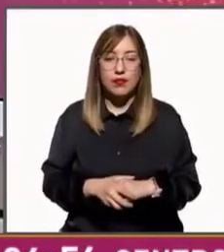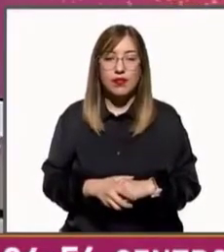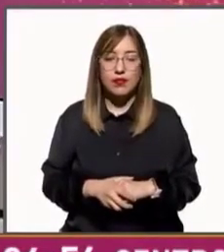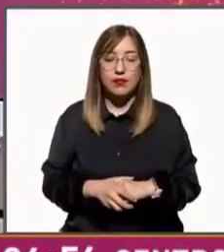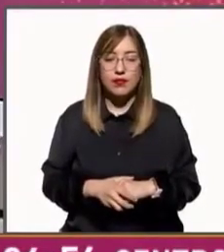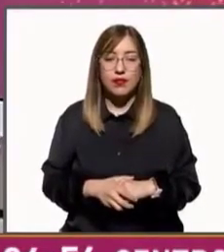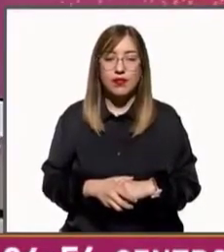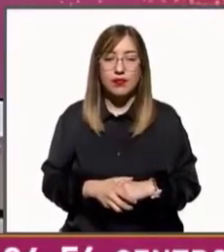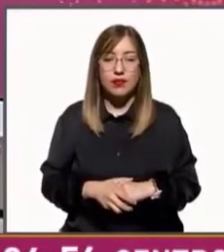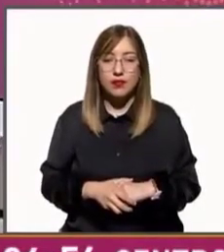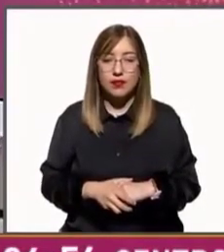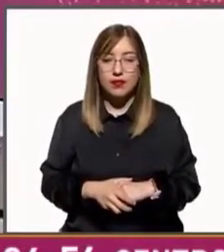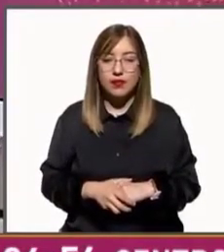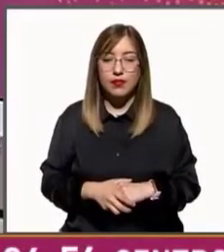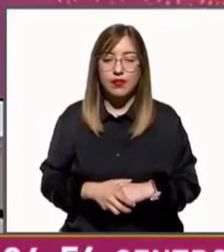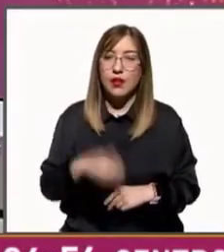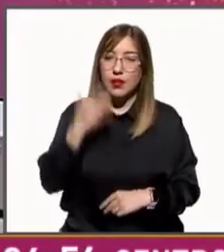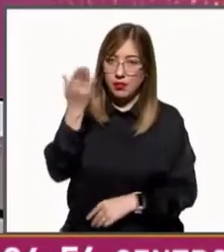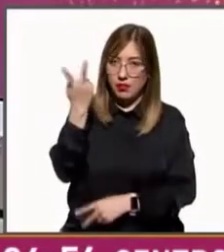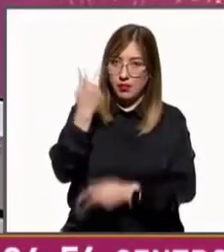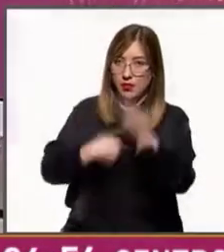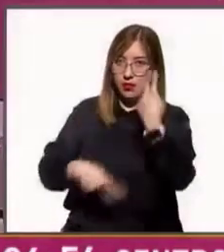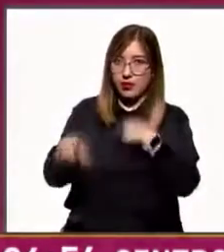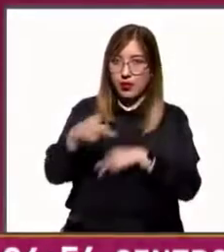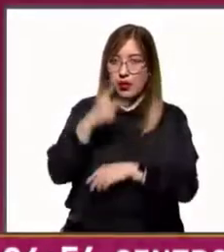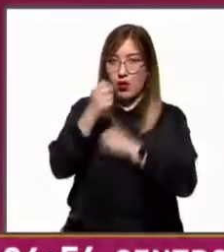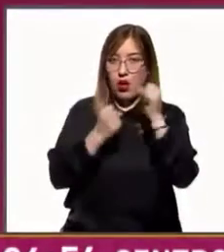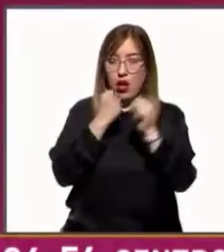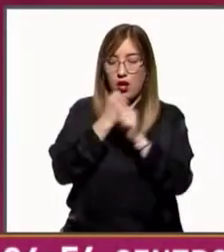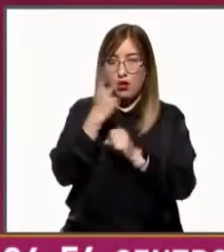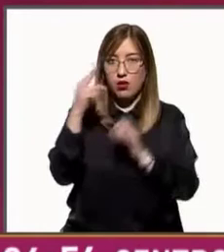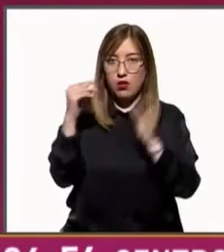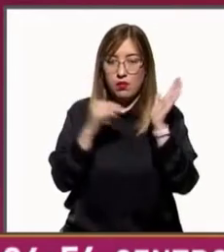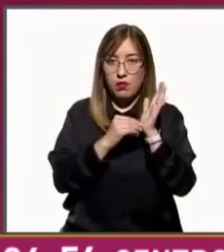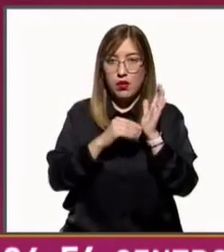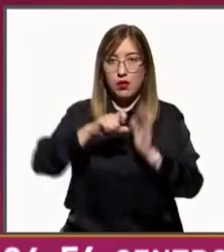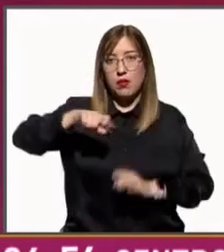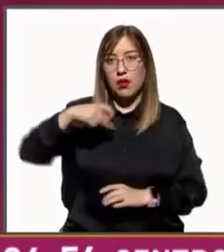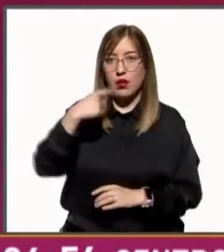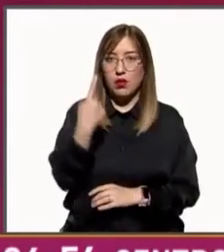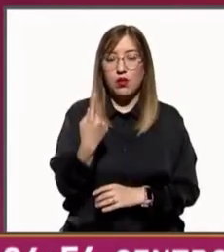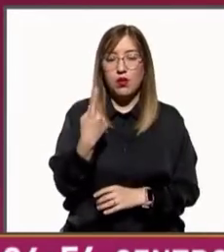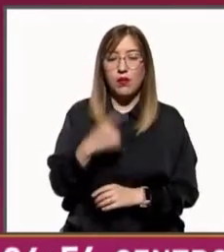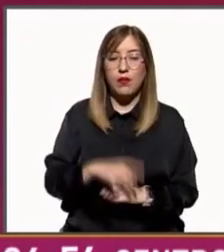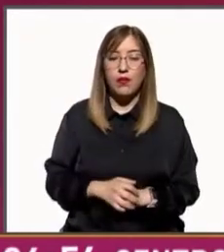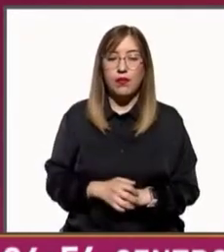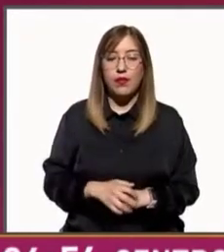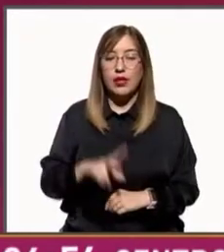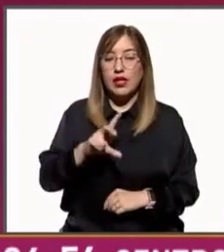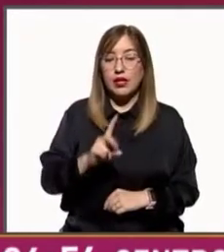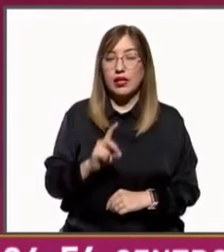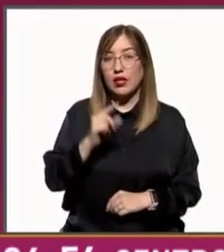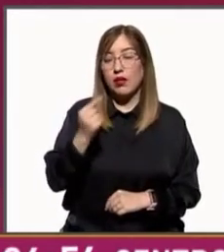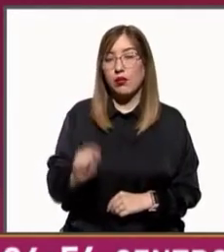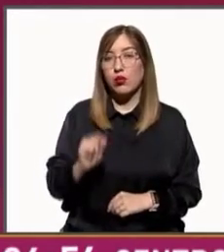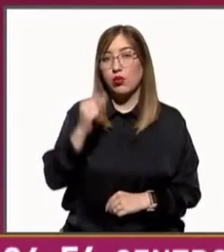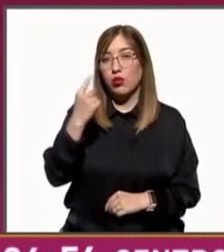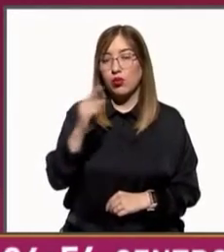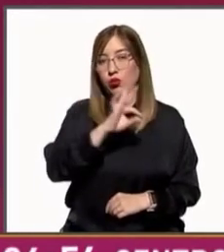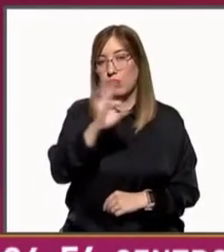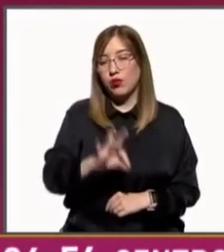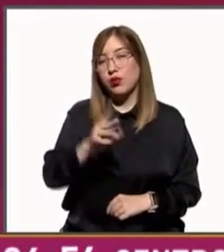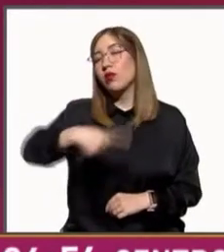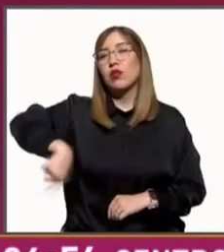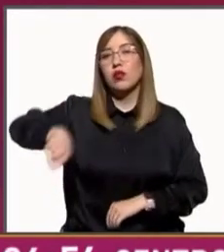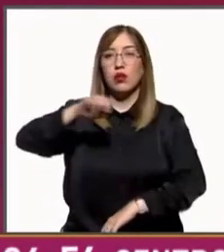penúltima, en el 2021, 30.1 de las empresas requirió de